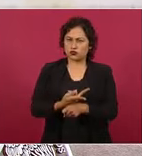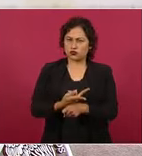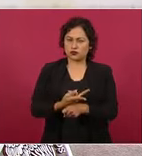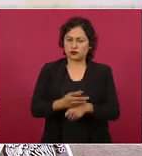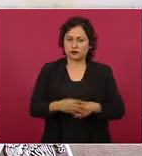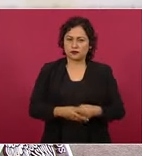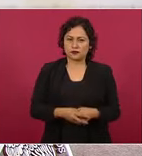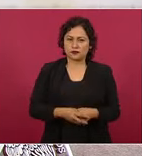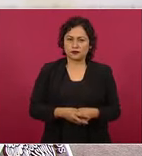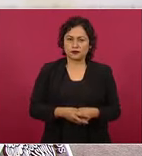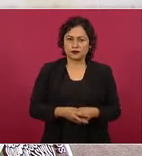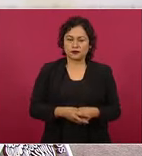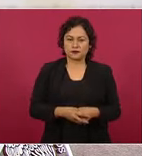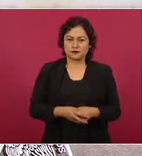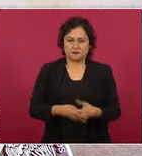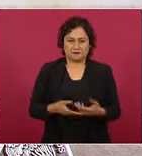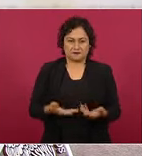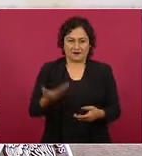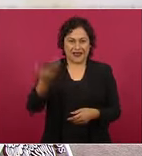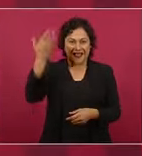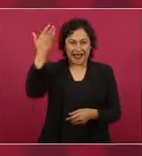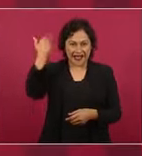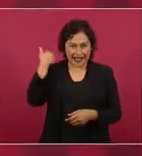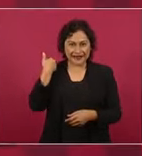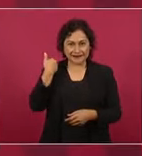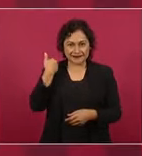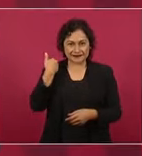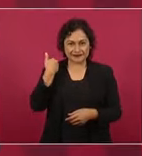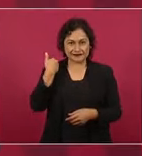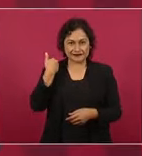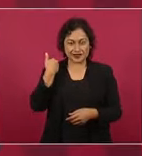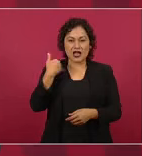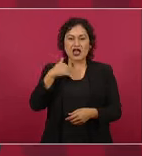¿Quiénes hacían fraude?